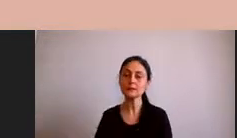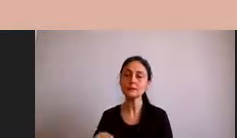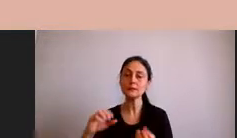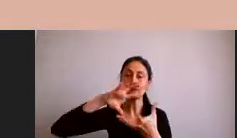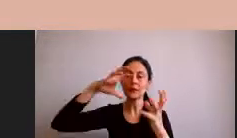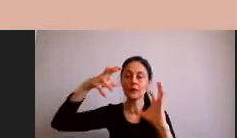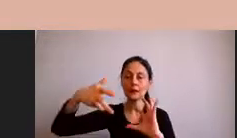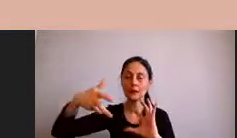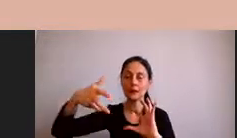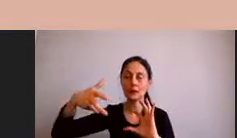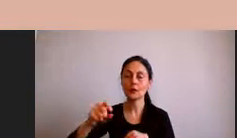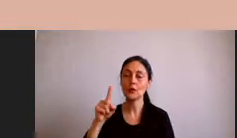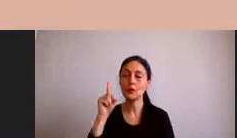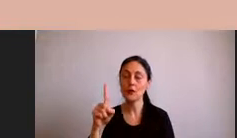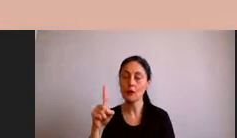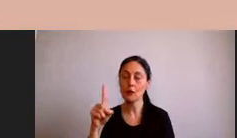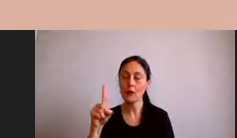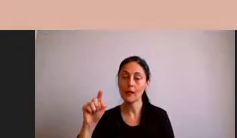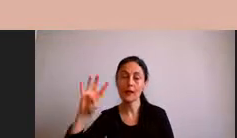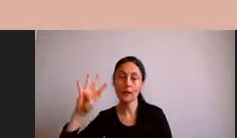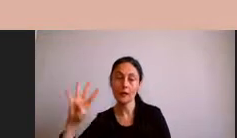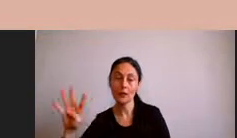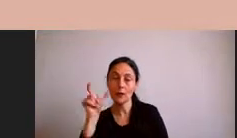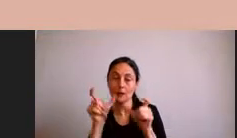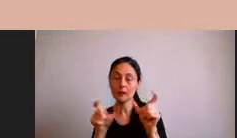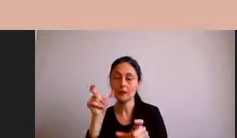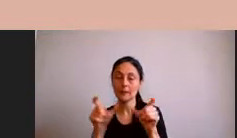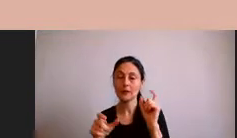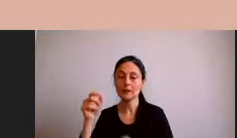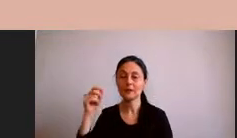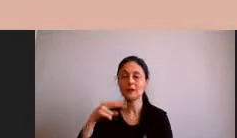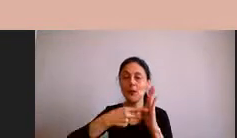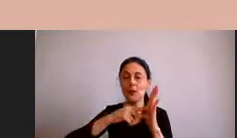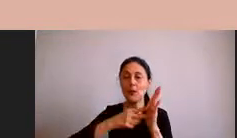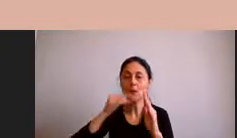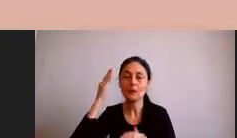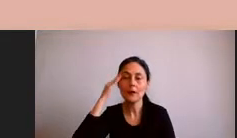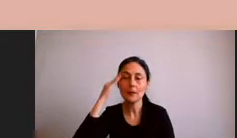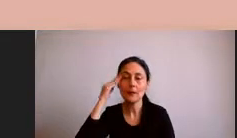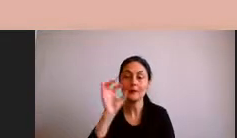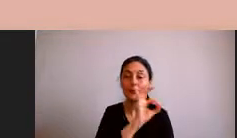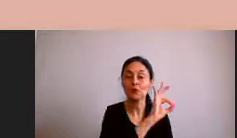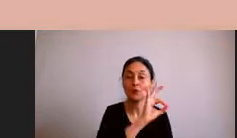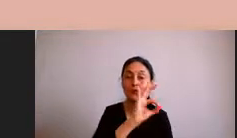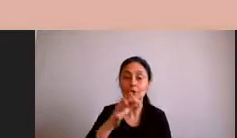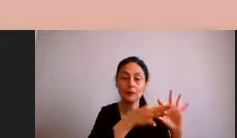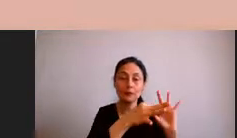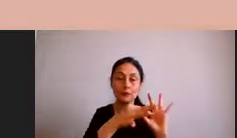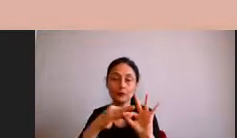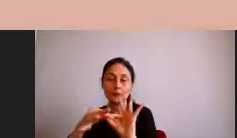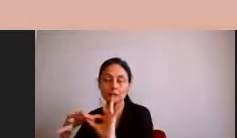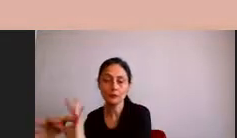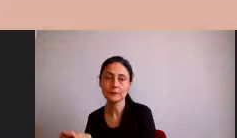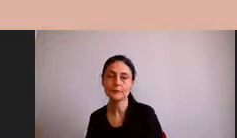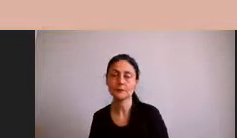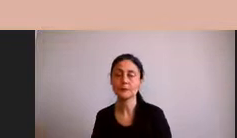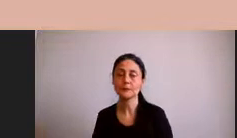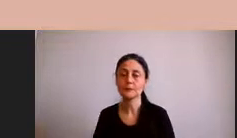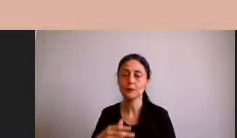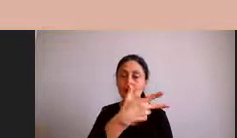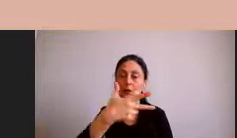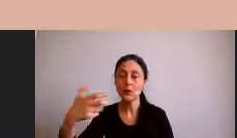que 1 de cada 4 personas tenía un trastorno mental a lo largo de su vida, que cerca de 800.000 personas se suicidan cada año en el